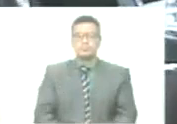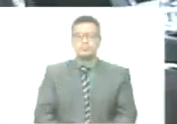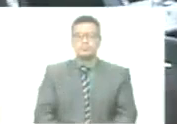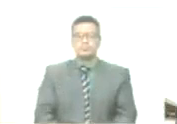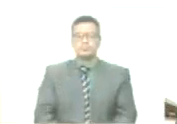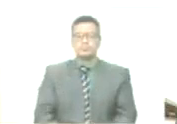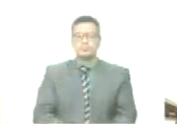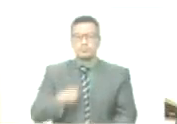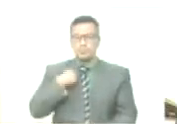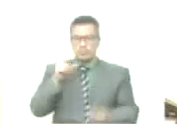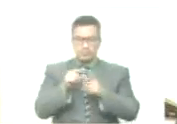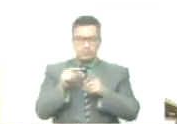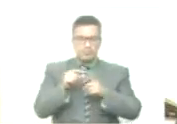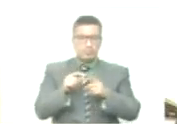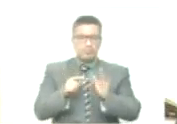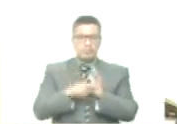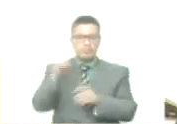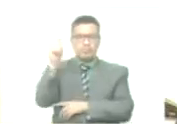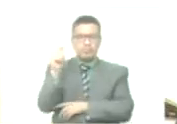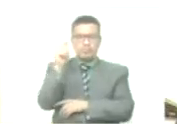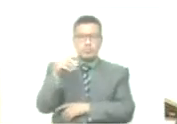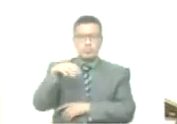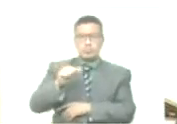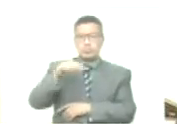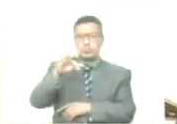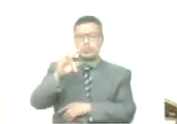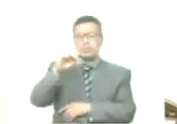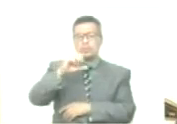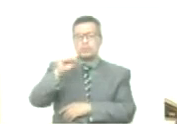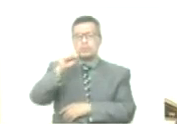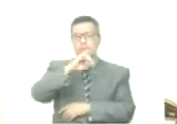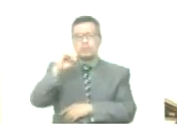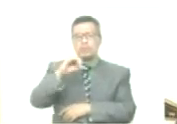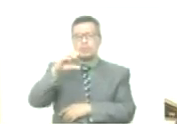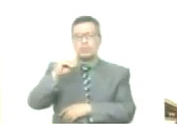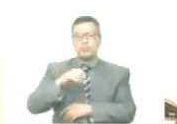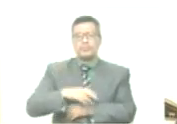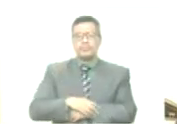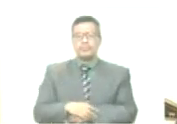Voy a dejar en el derecho de palabra al diputado Alfonso Campos Jesurún.